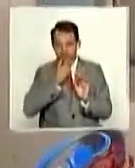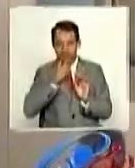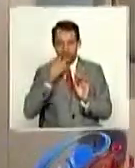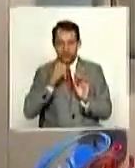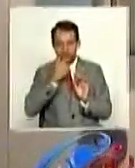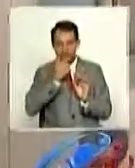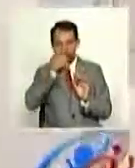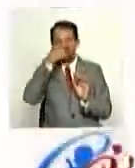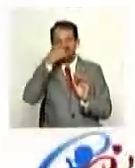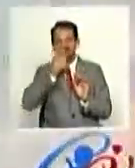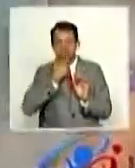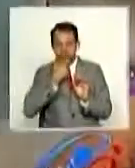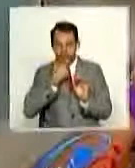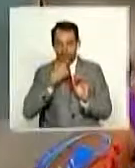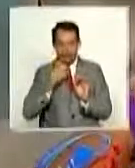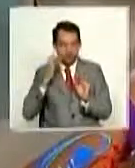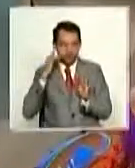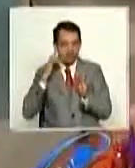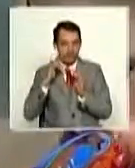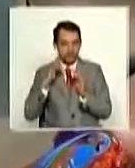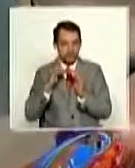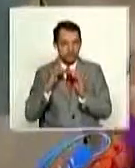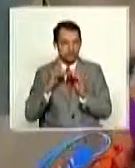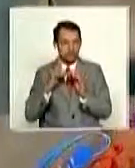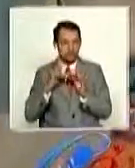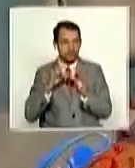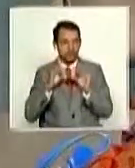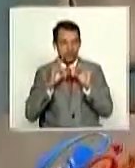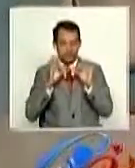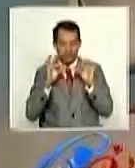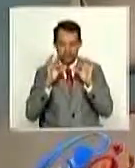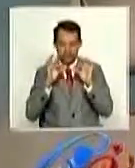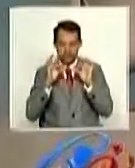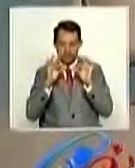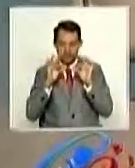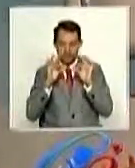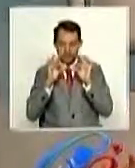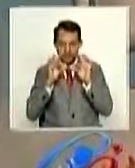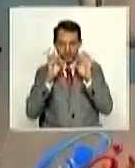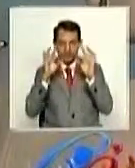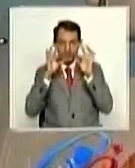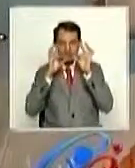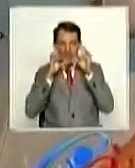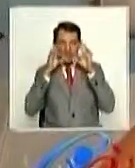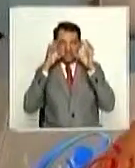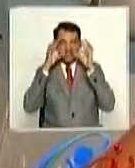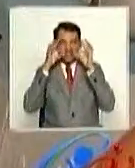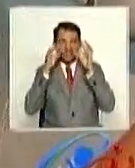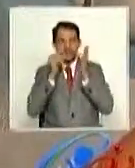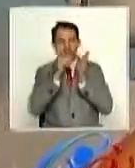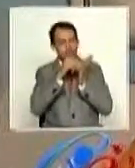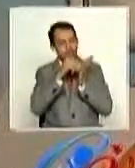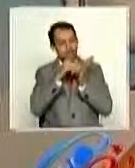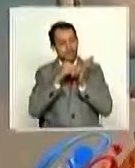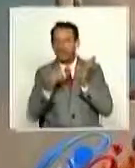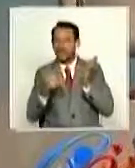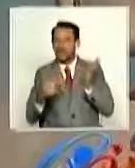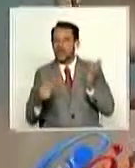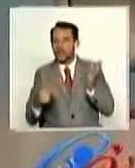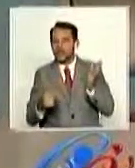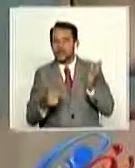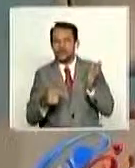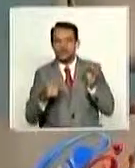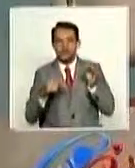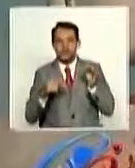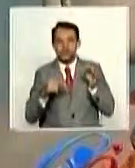en el consultorio. Este protector, un momento por favor, ¿qué está haciendo señorita en este momento? Le estoy colocando el protector